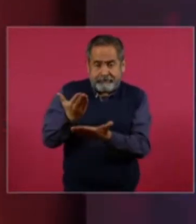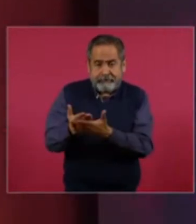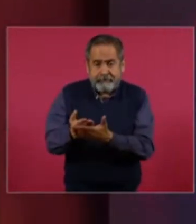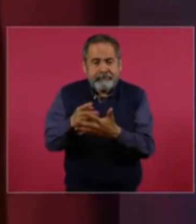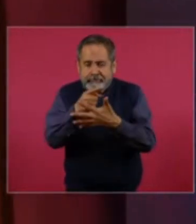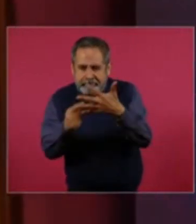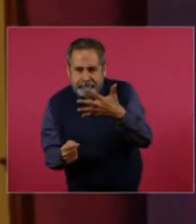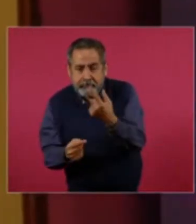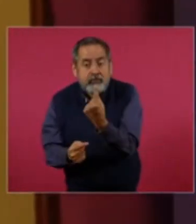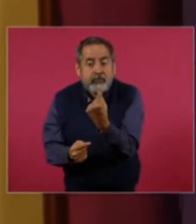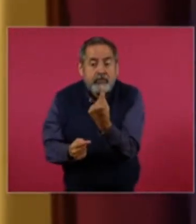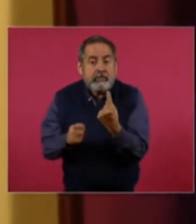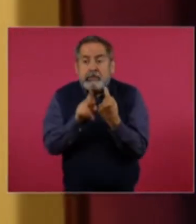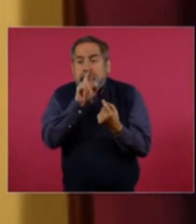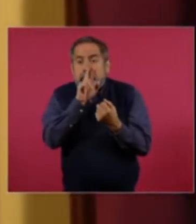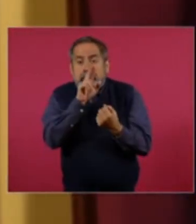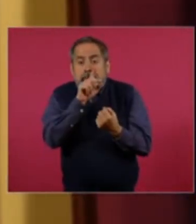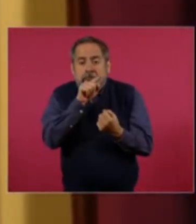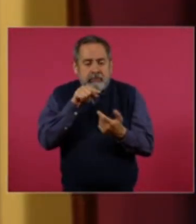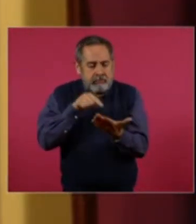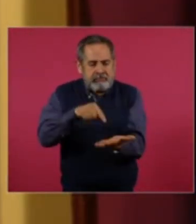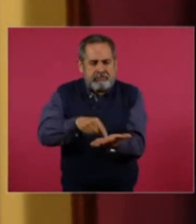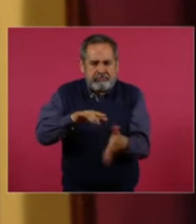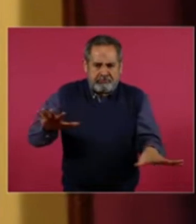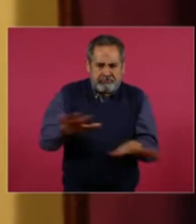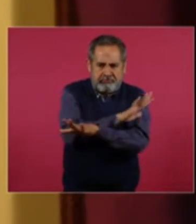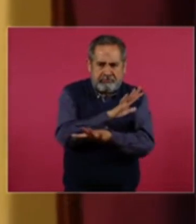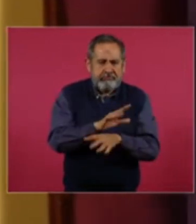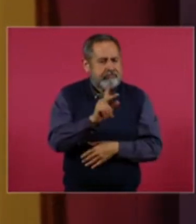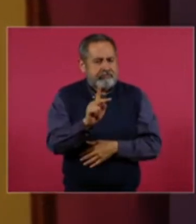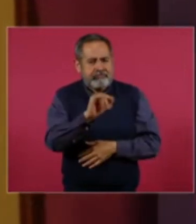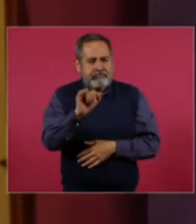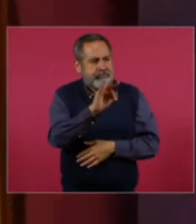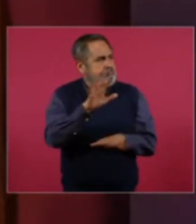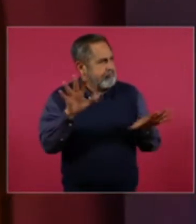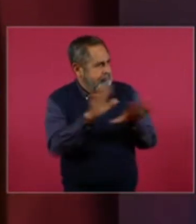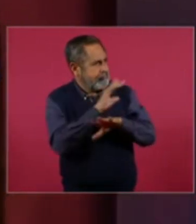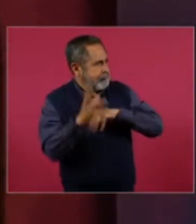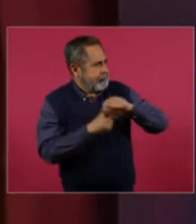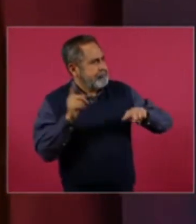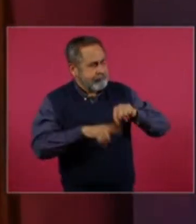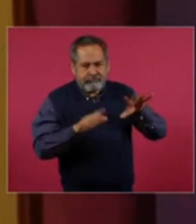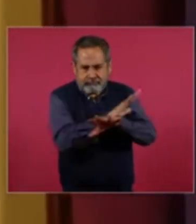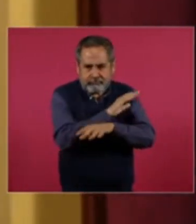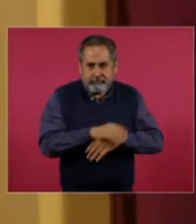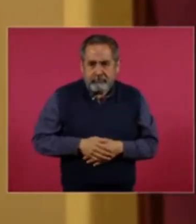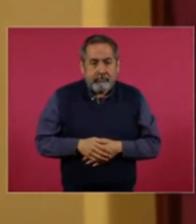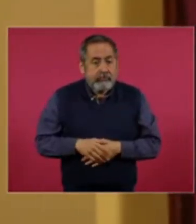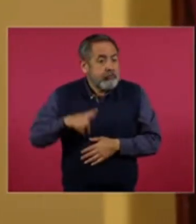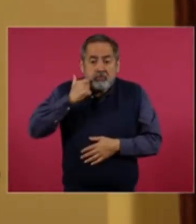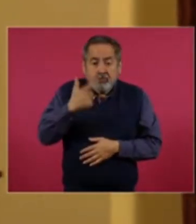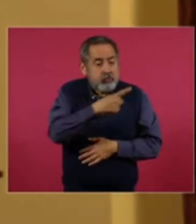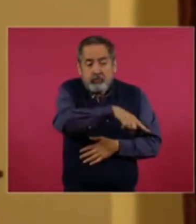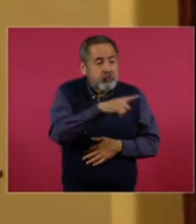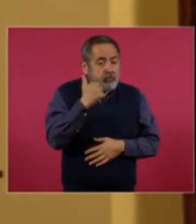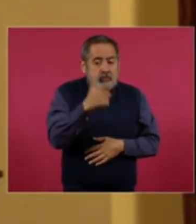les preocupa y es la reforma al Poder Judicial, porque no quieren que la ciudadanía elija